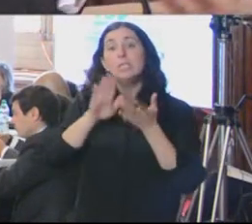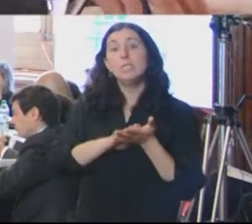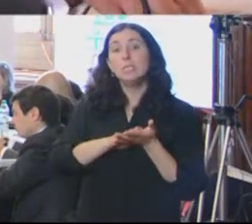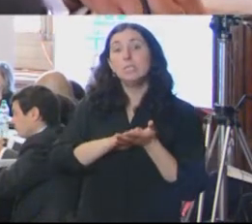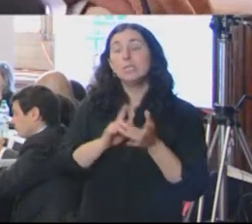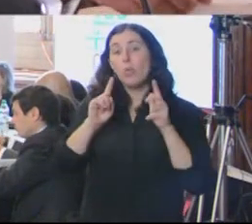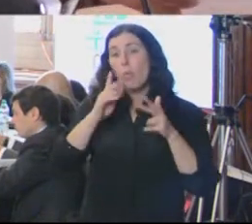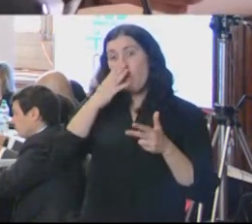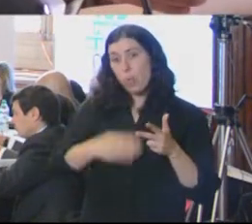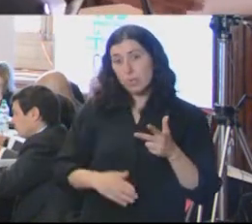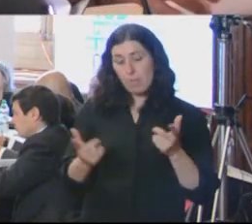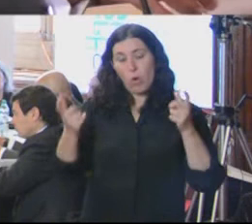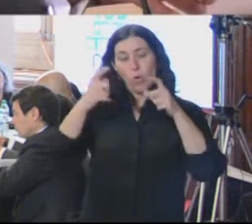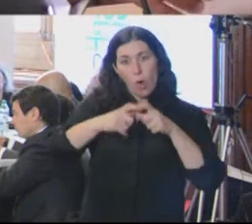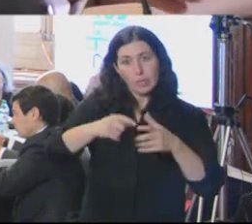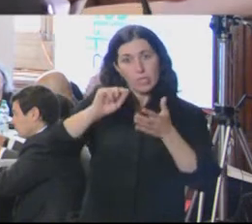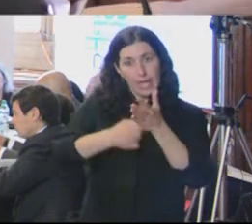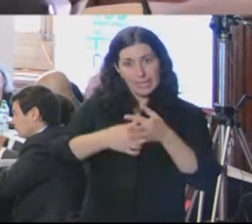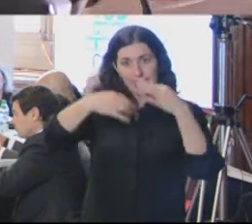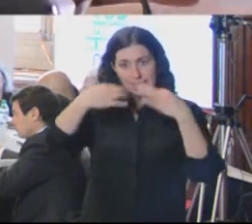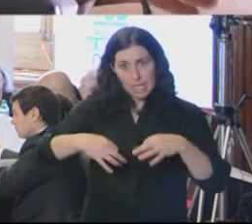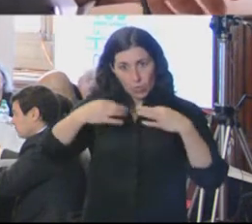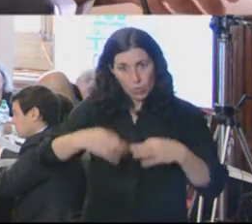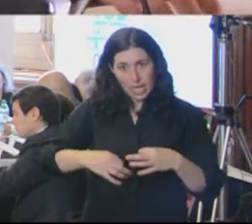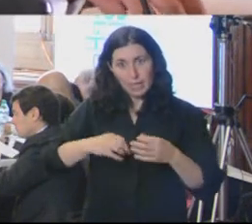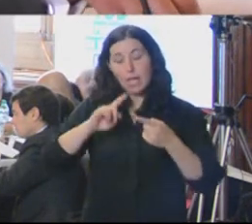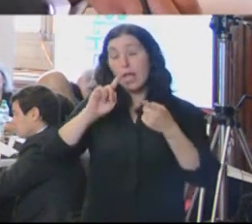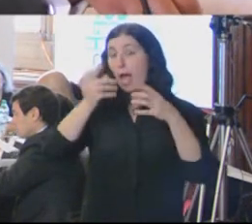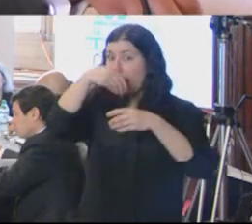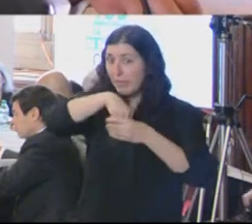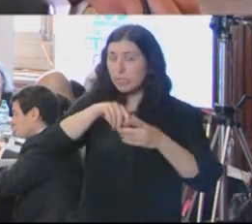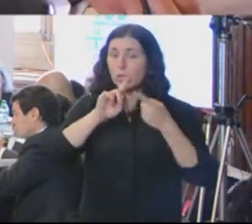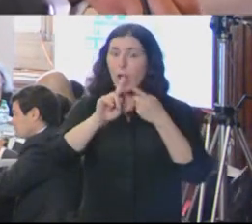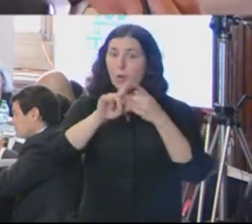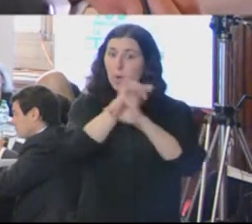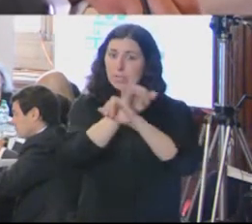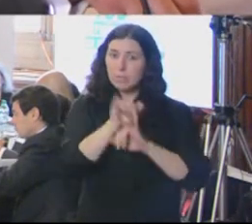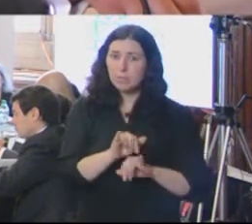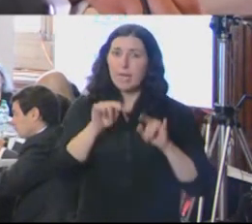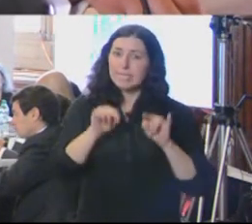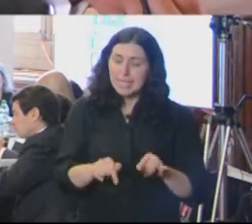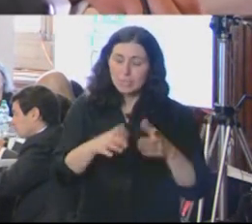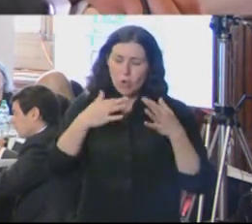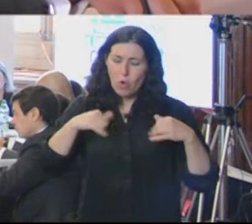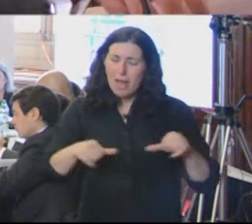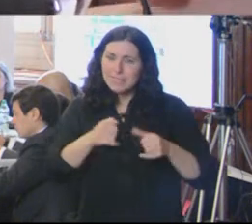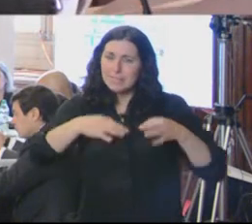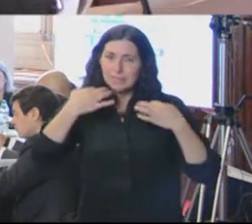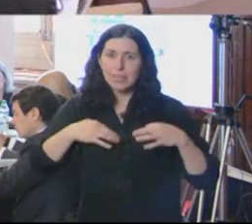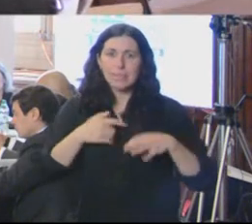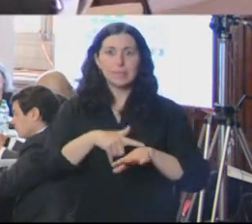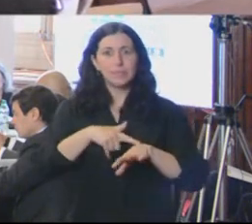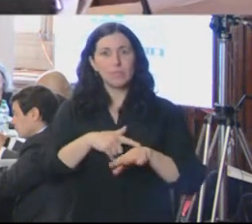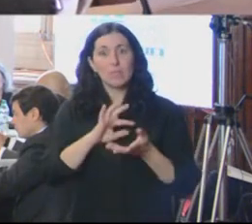Seguridad, en el marco 3.4 del Acuerdo Final de Paz, es el escenario que toma decisiones en tiempo real respecto a la importante labor